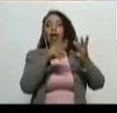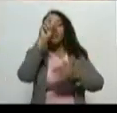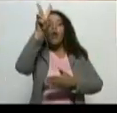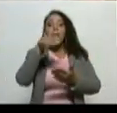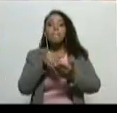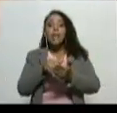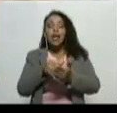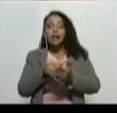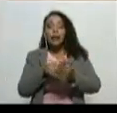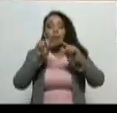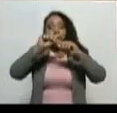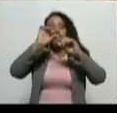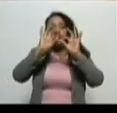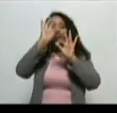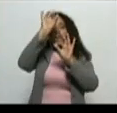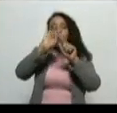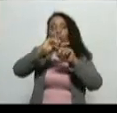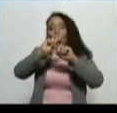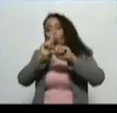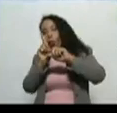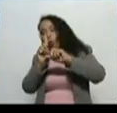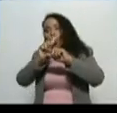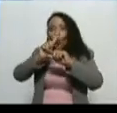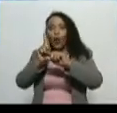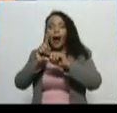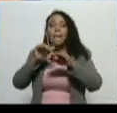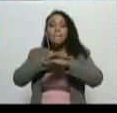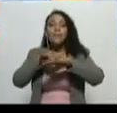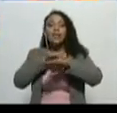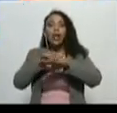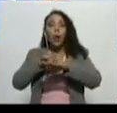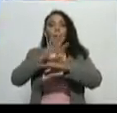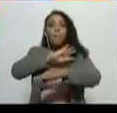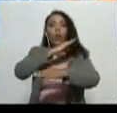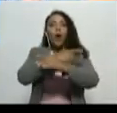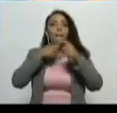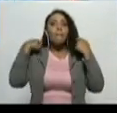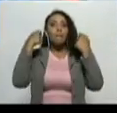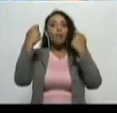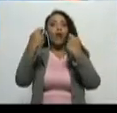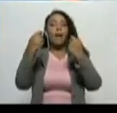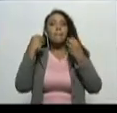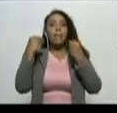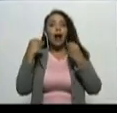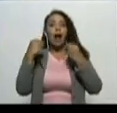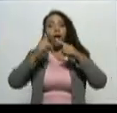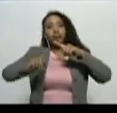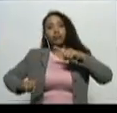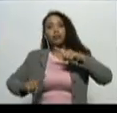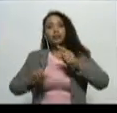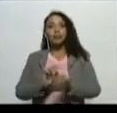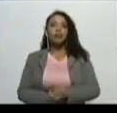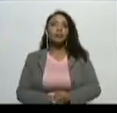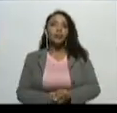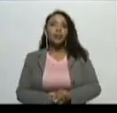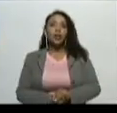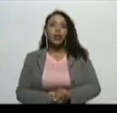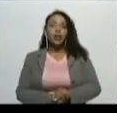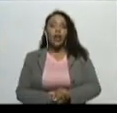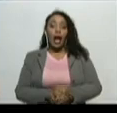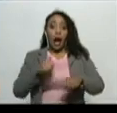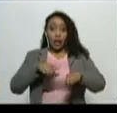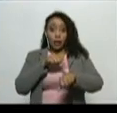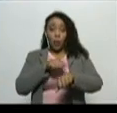2.000 dispositivos medidores a través del Ministerio del Poder Popular para la Energía Eléctrica. Nos encontramos en estos momentos en